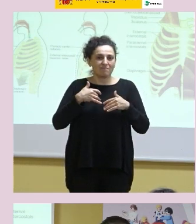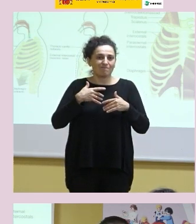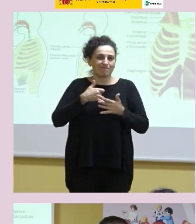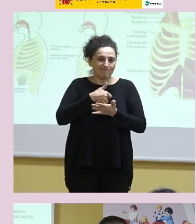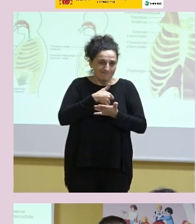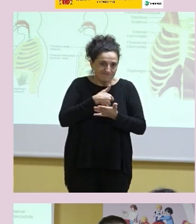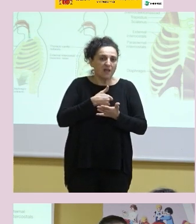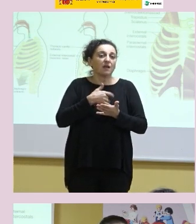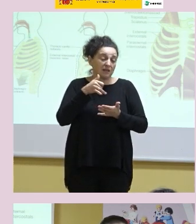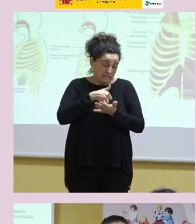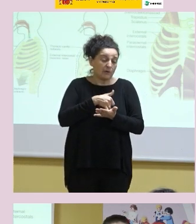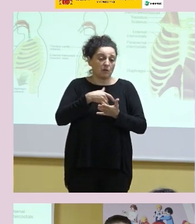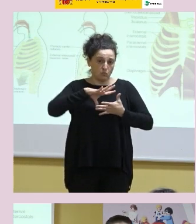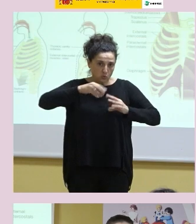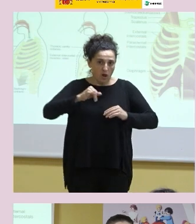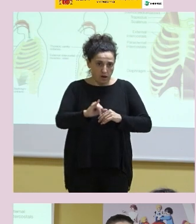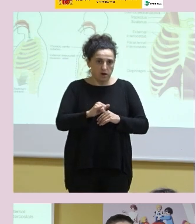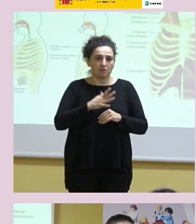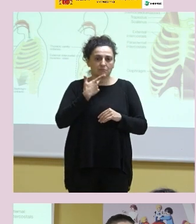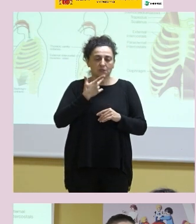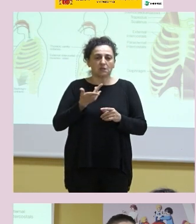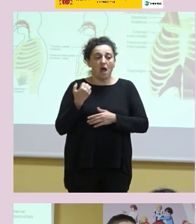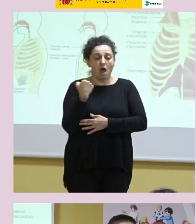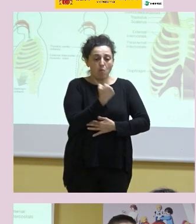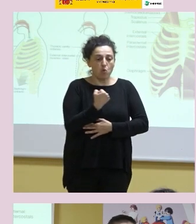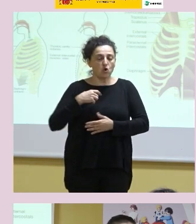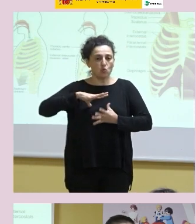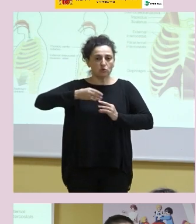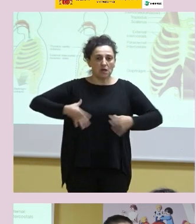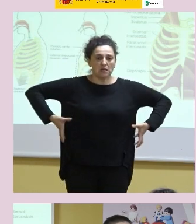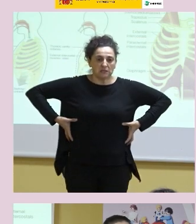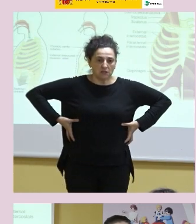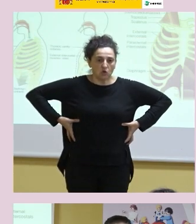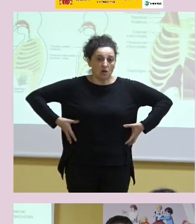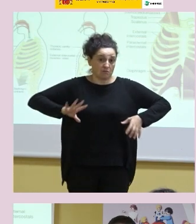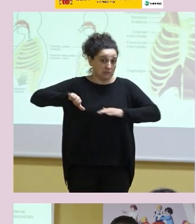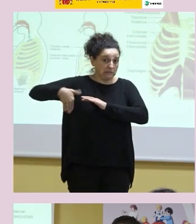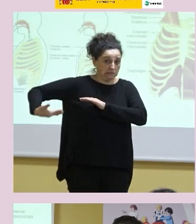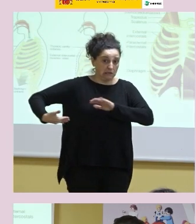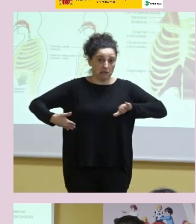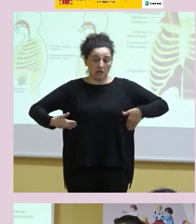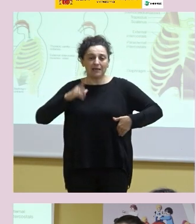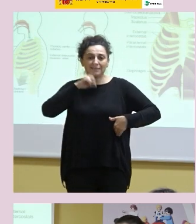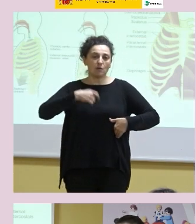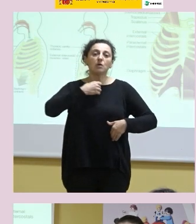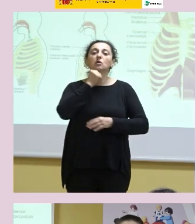una debilidad muscular importante, es ayudado por musculatura intercostal externa y por la musculatura del